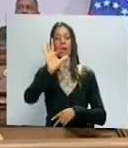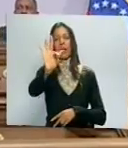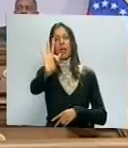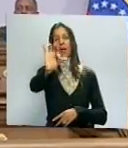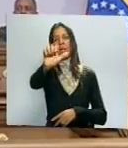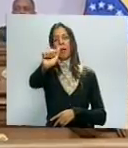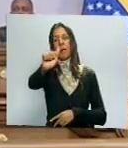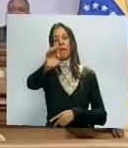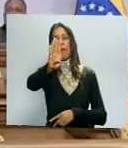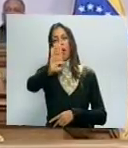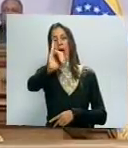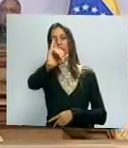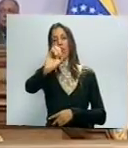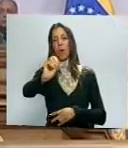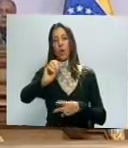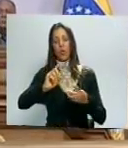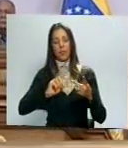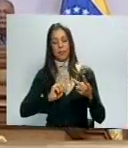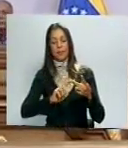Zabarce